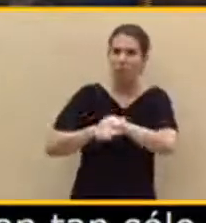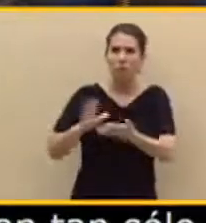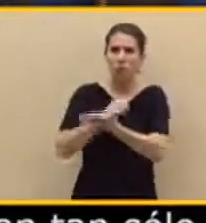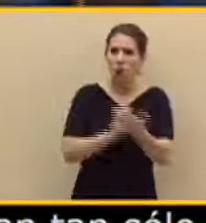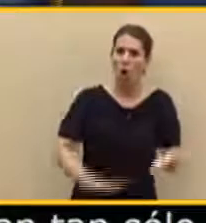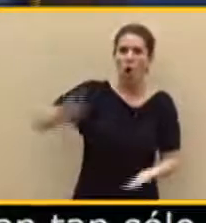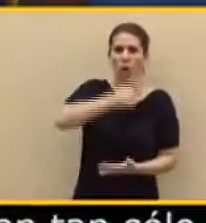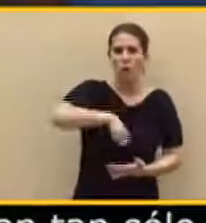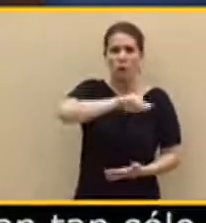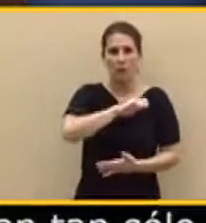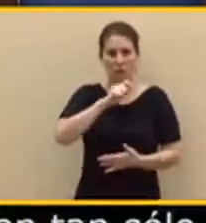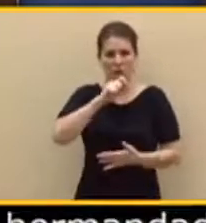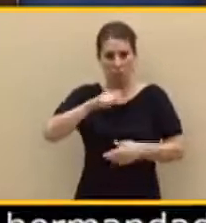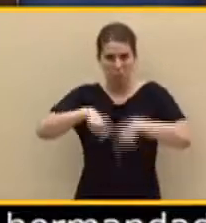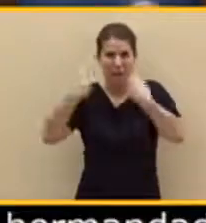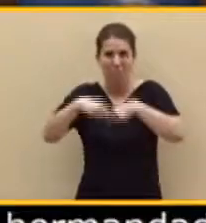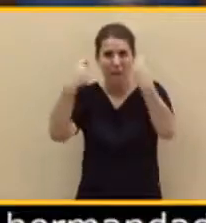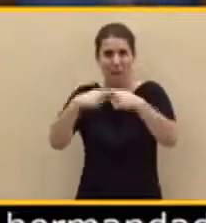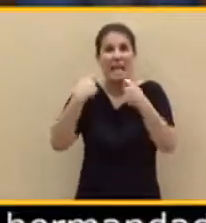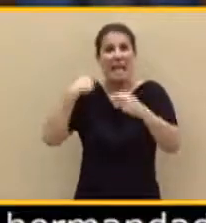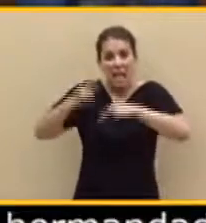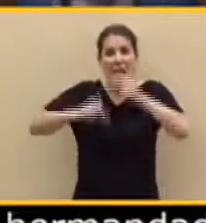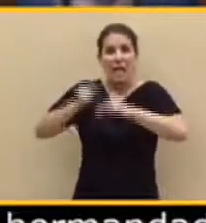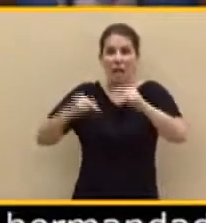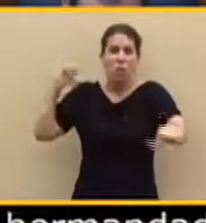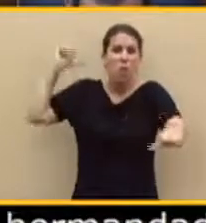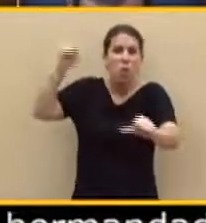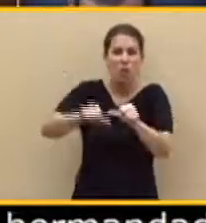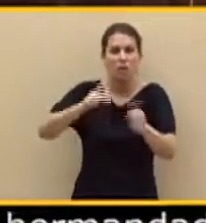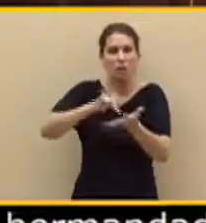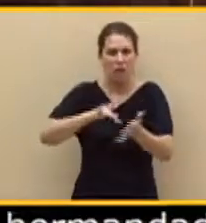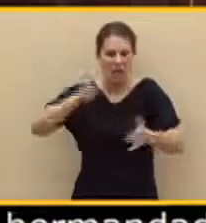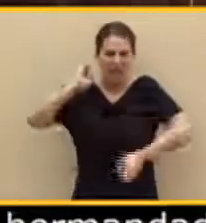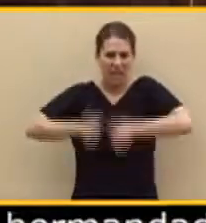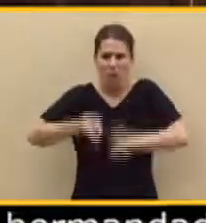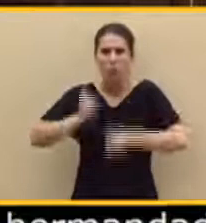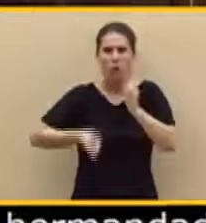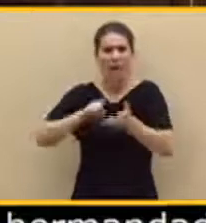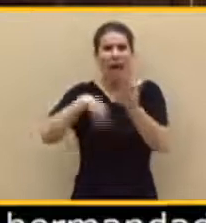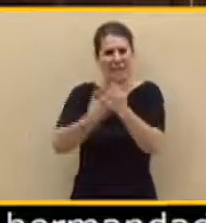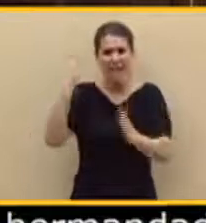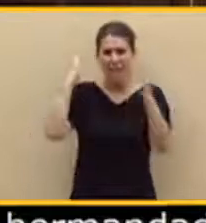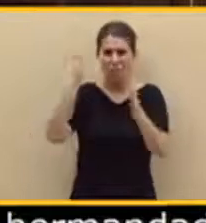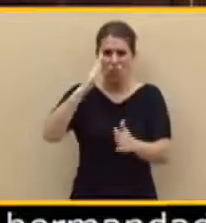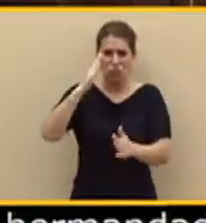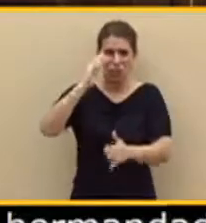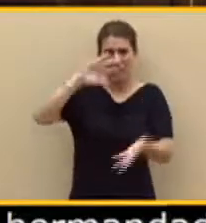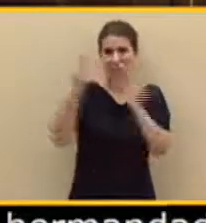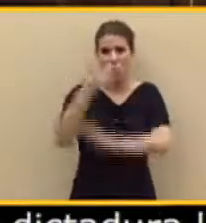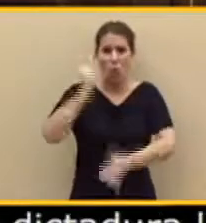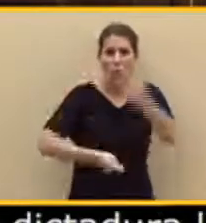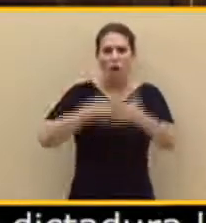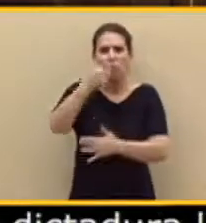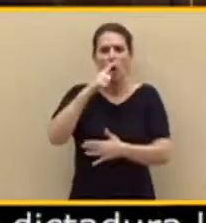lo largo de los tiempos, en la larga noche de la dictadura, señorías, y en los años duros de la transición, la mayor de las censuras